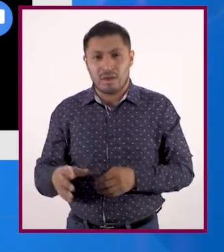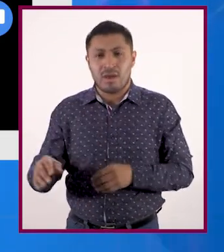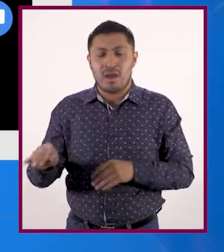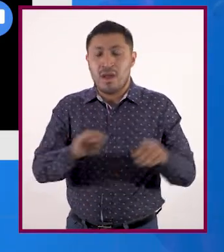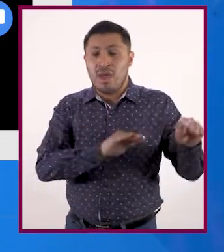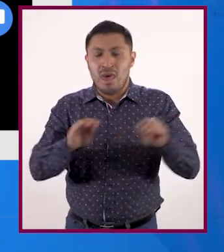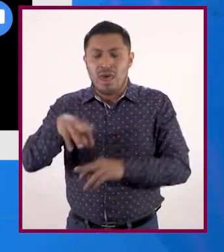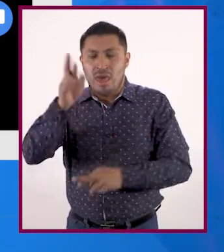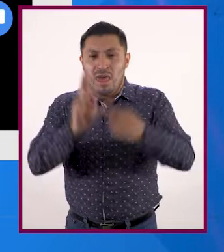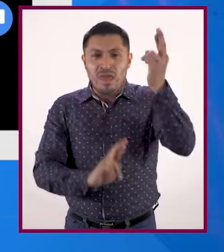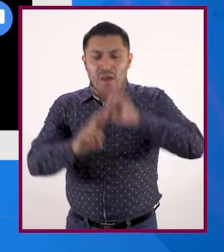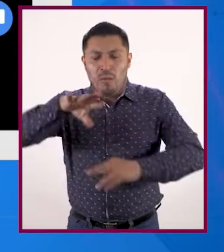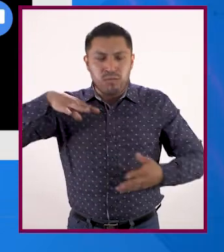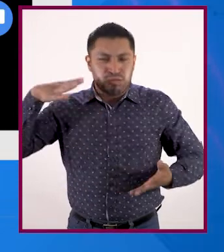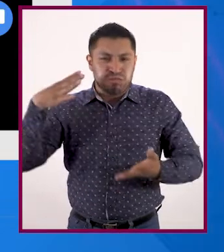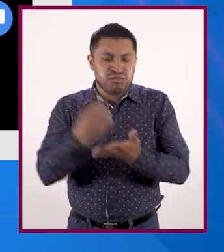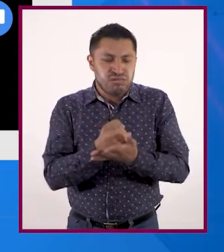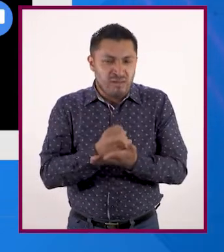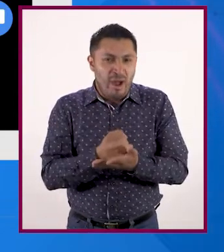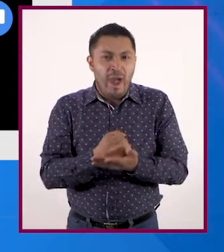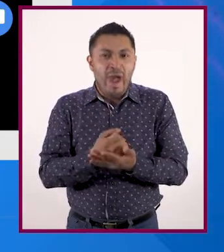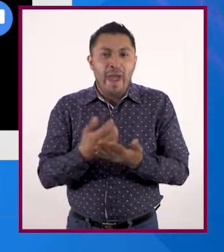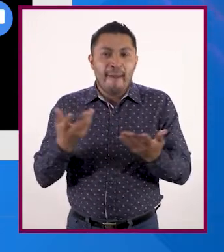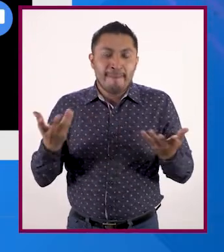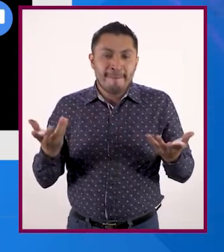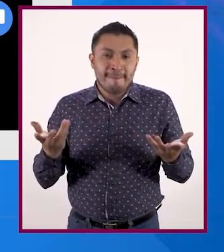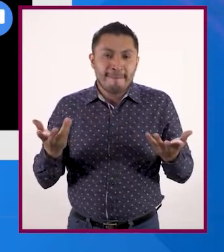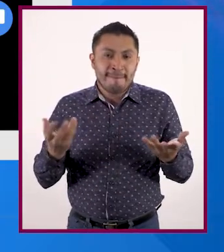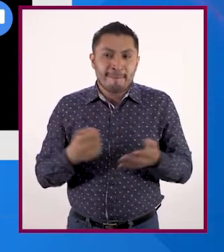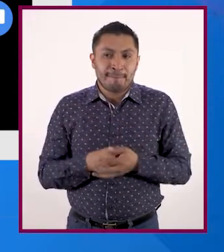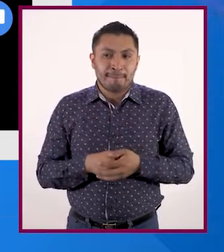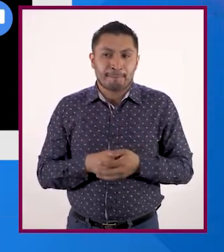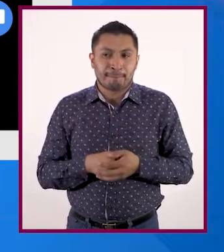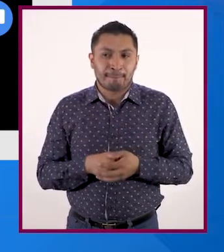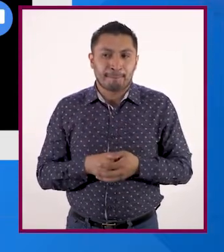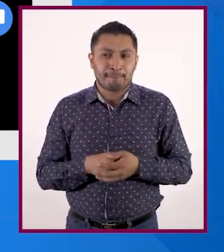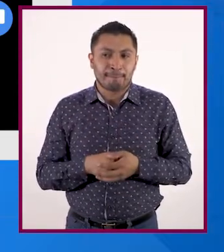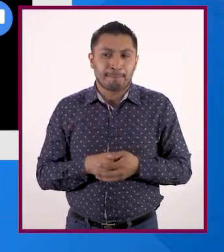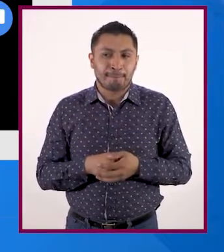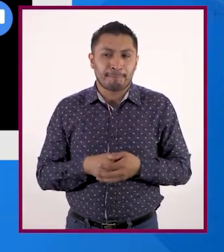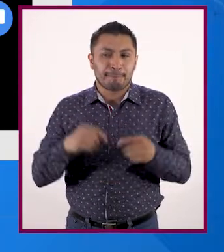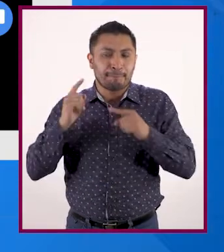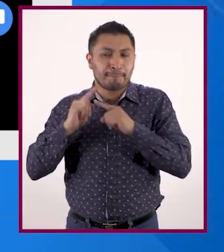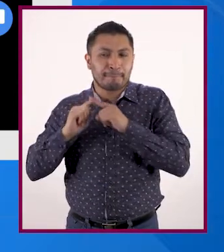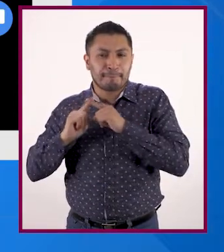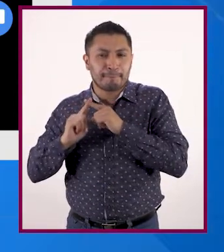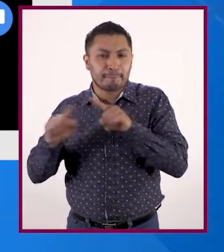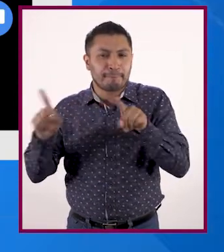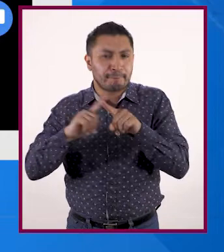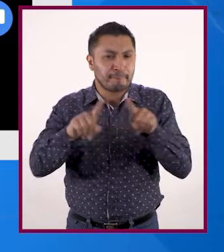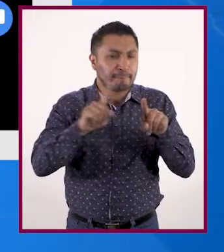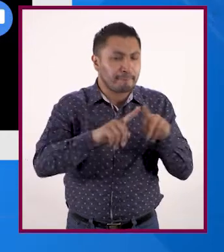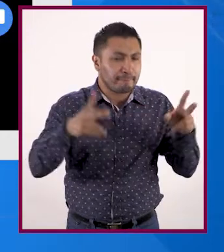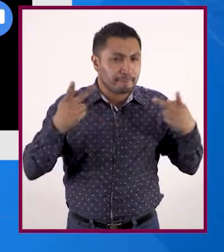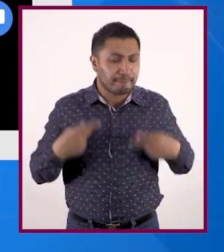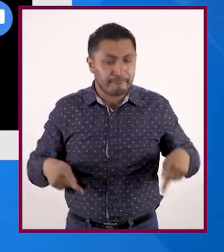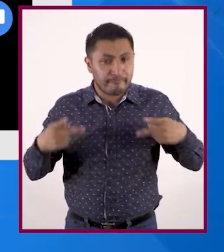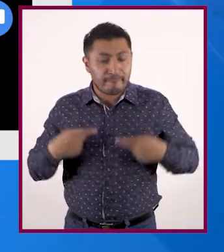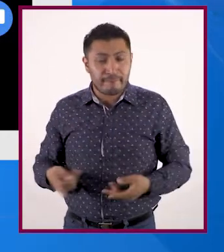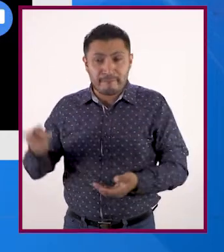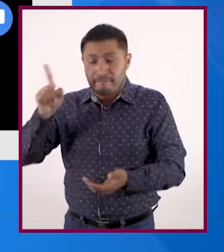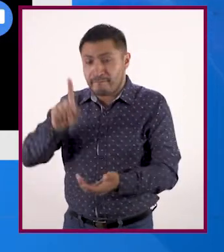movimiento revolucionario y los diferentes integrantes que conformaban este movimiento